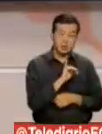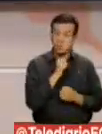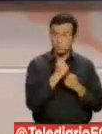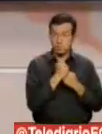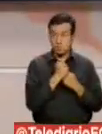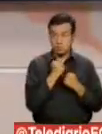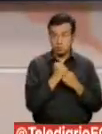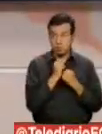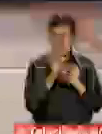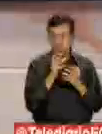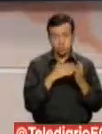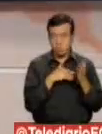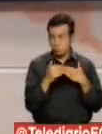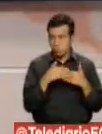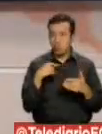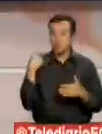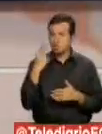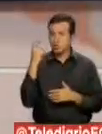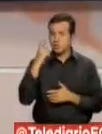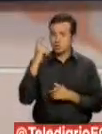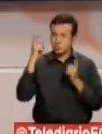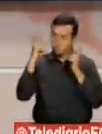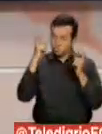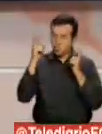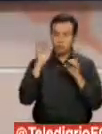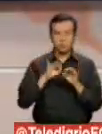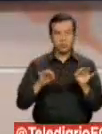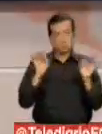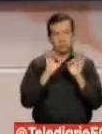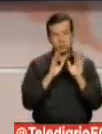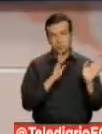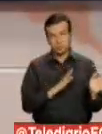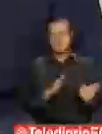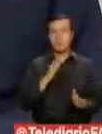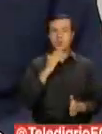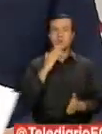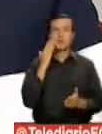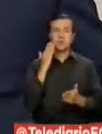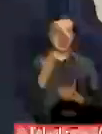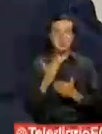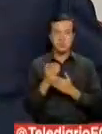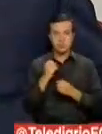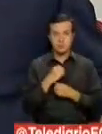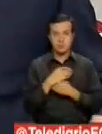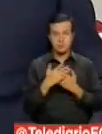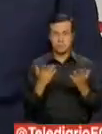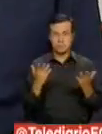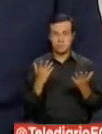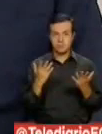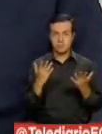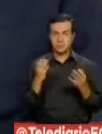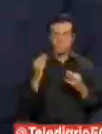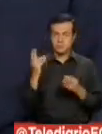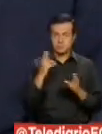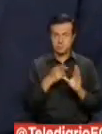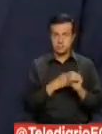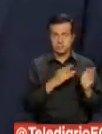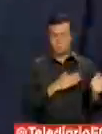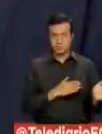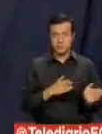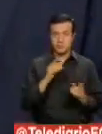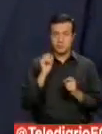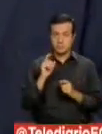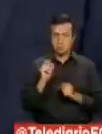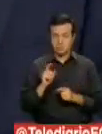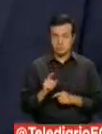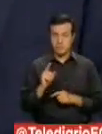ajustarnos y volver a la realidad. Eso básicamente. Muy amable por su presencia y respuestas